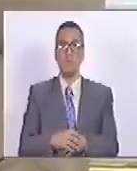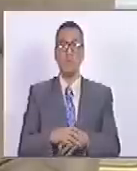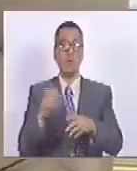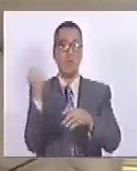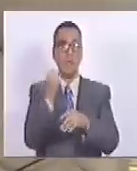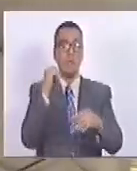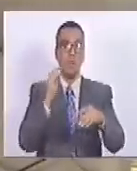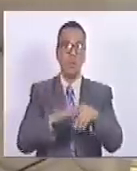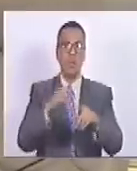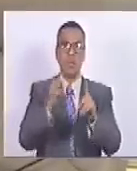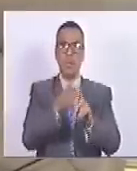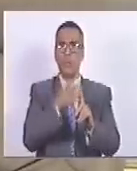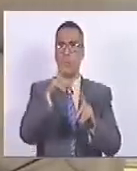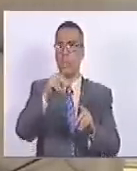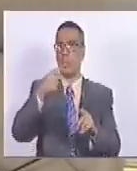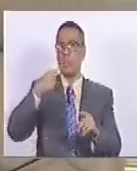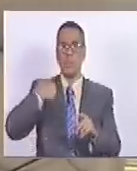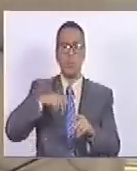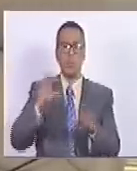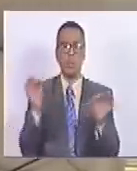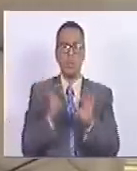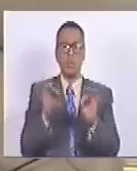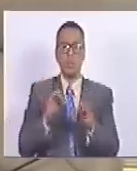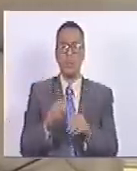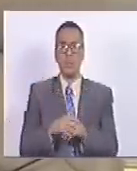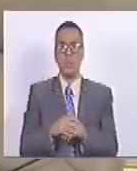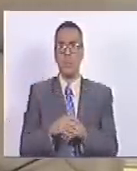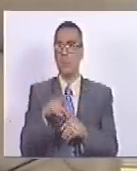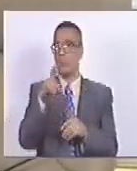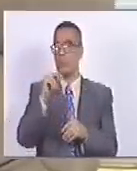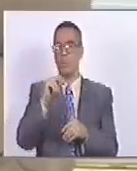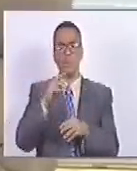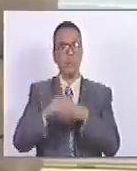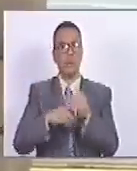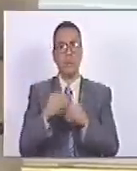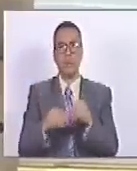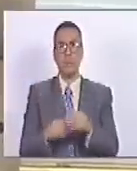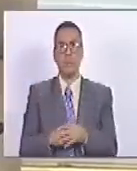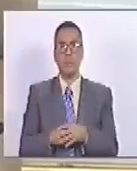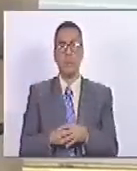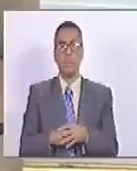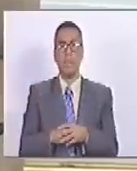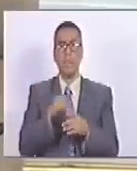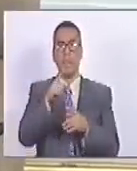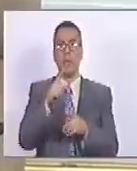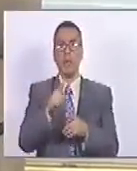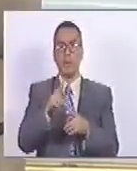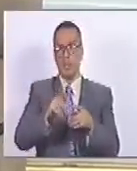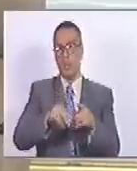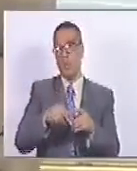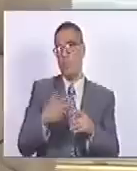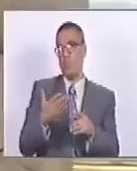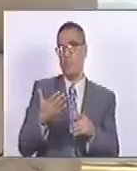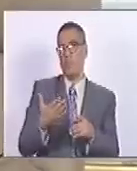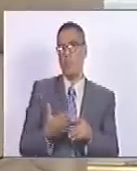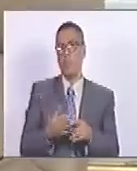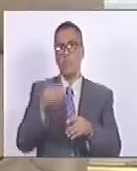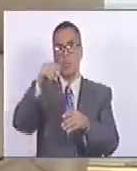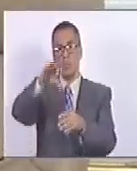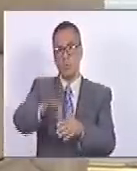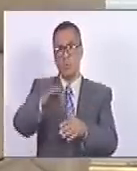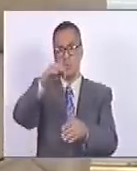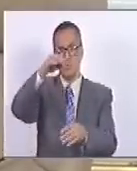golpe contra alguien que no es, que no es. Aquí lo que hubo fue una